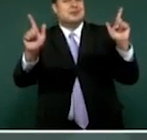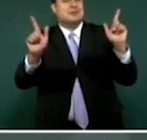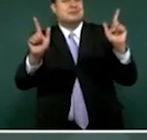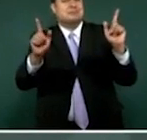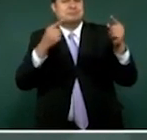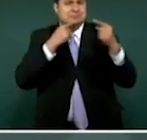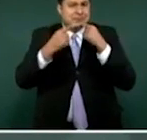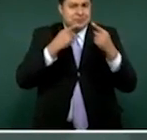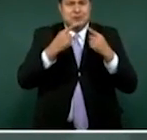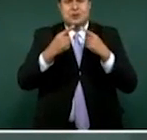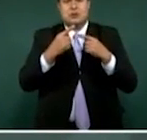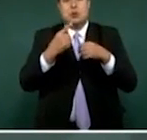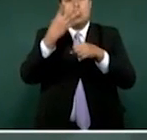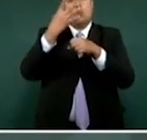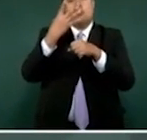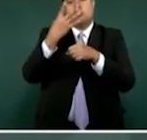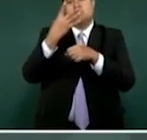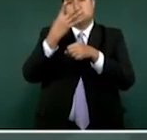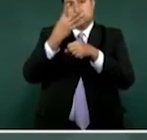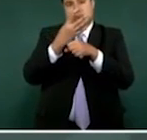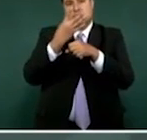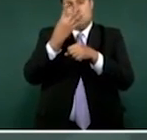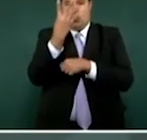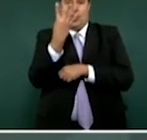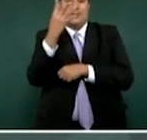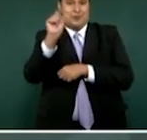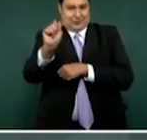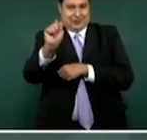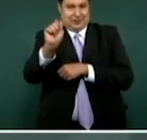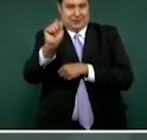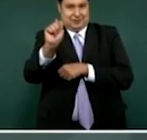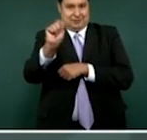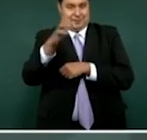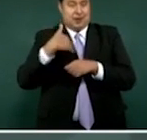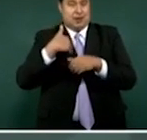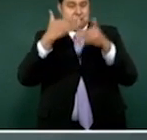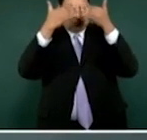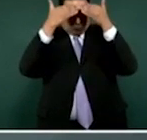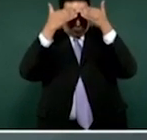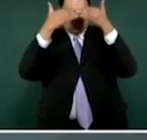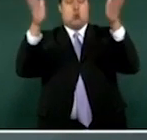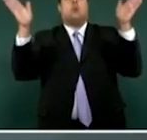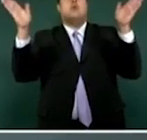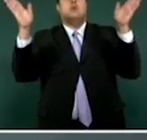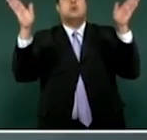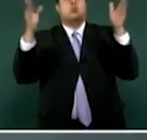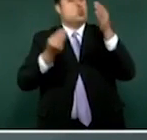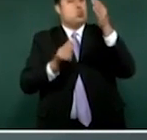La cuarta transformación es un despertar de las conciencias.